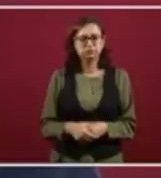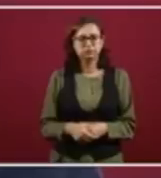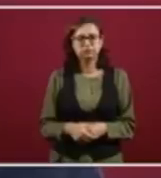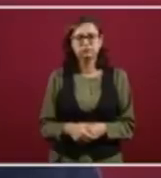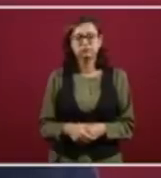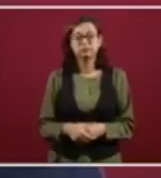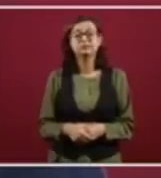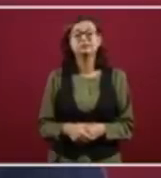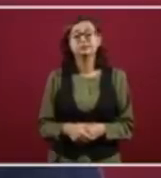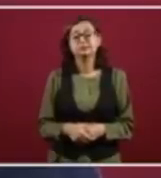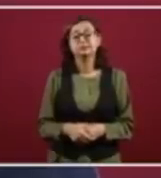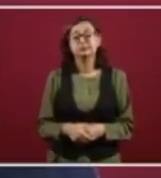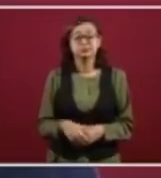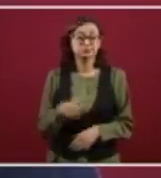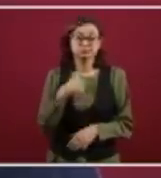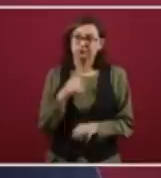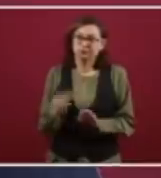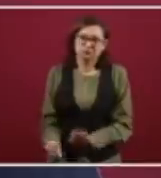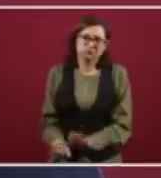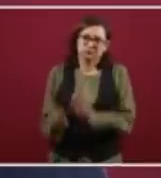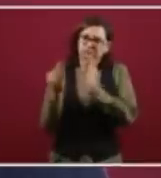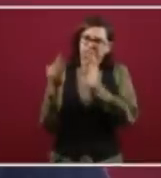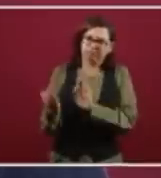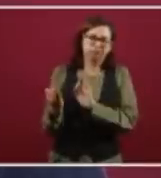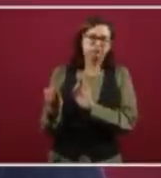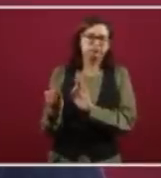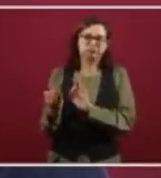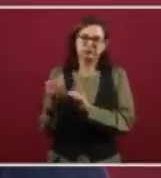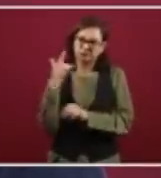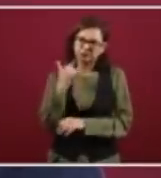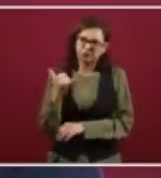y fue lo que enfrenté. Y ellos